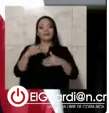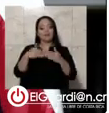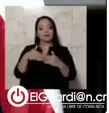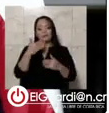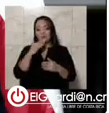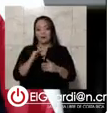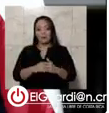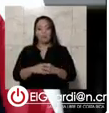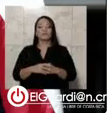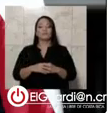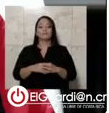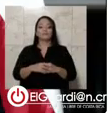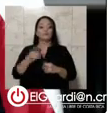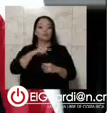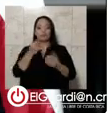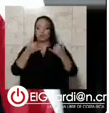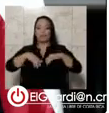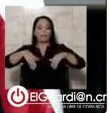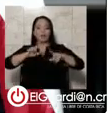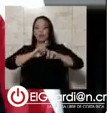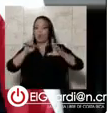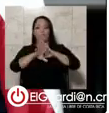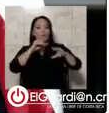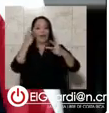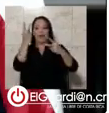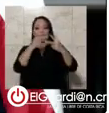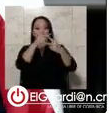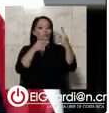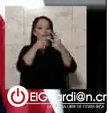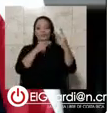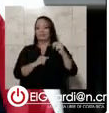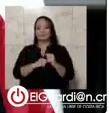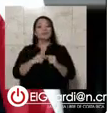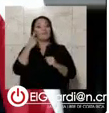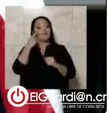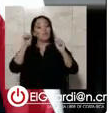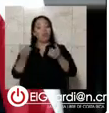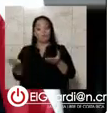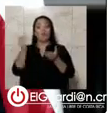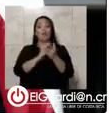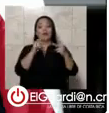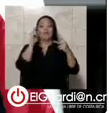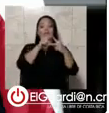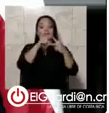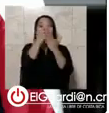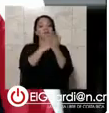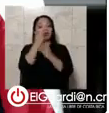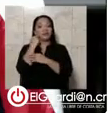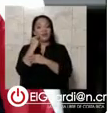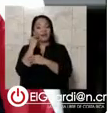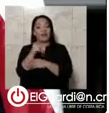no estamos fuera de los dos anexos, y la posibilidad de volver al anexo 1 a un costo enorme no me hace muy